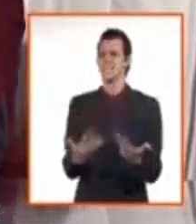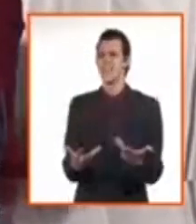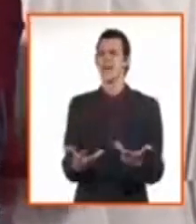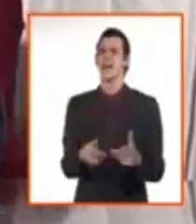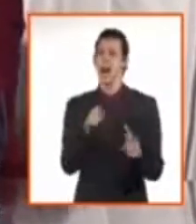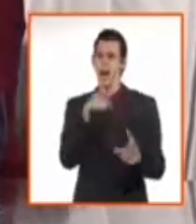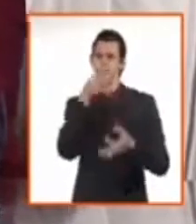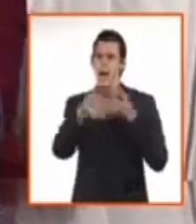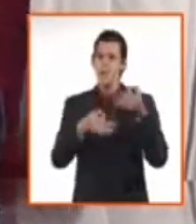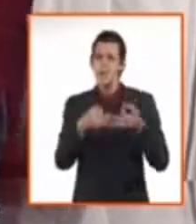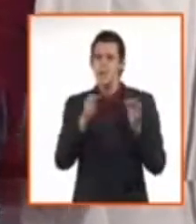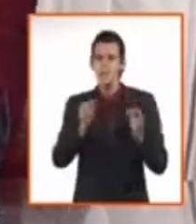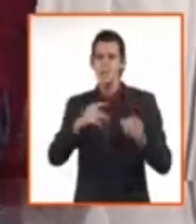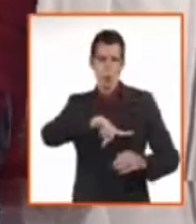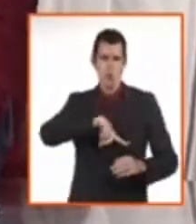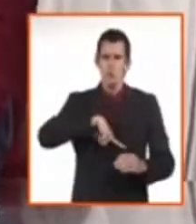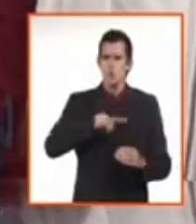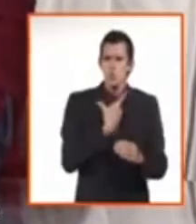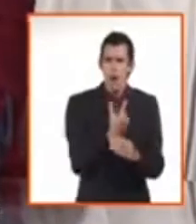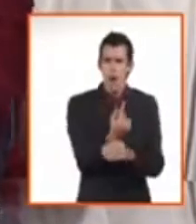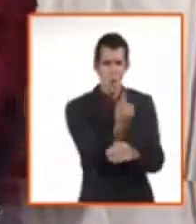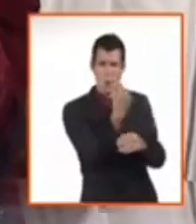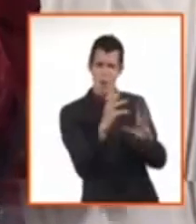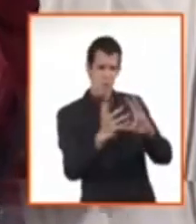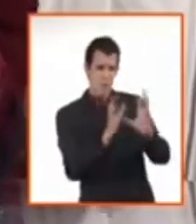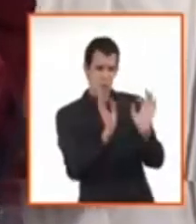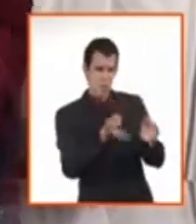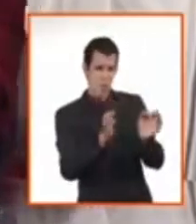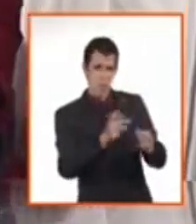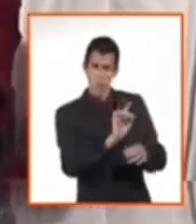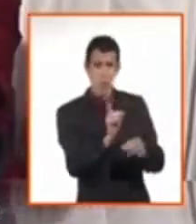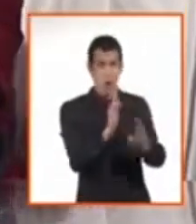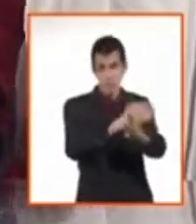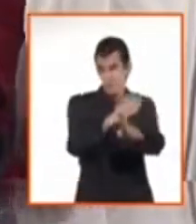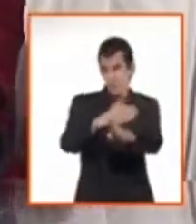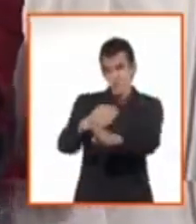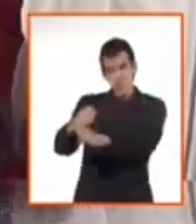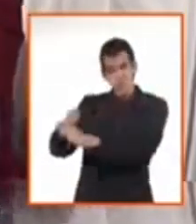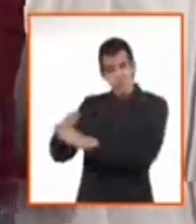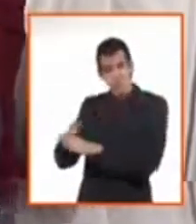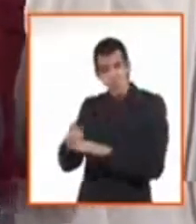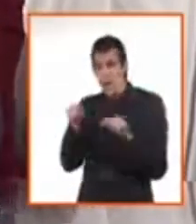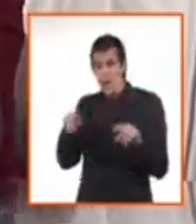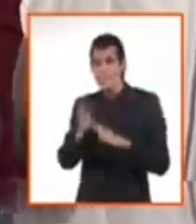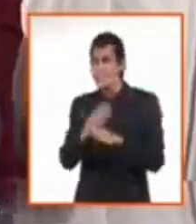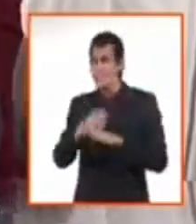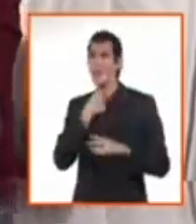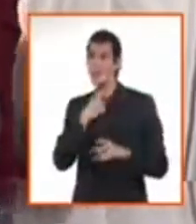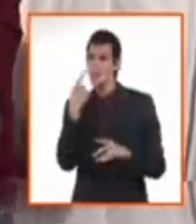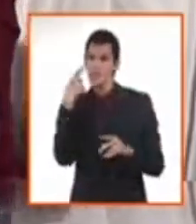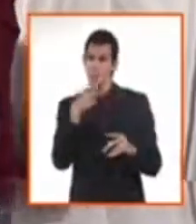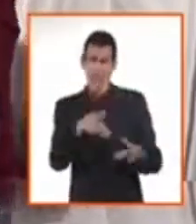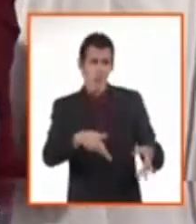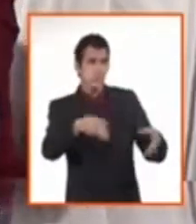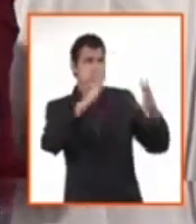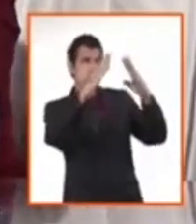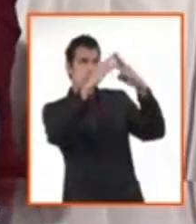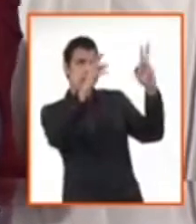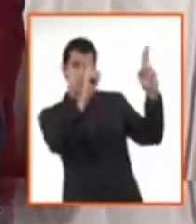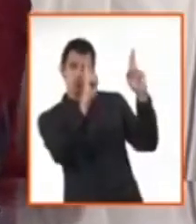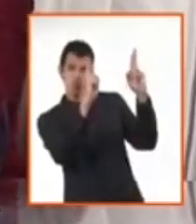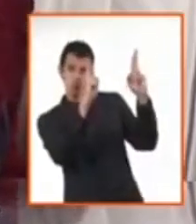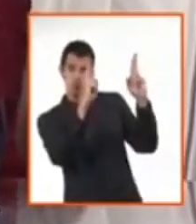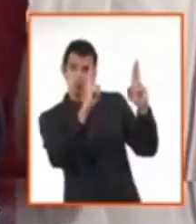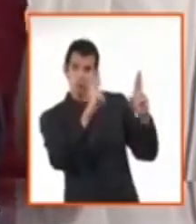ángeles que no se ve es decir allí hay las grandes mansiones de los multimillonarios pero allí está la pobreza del emigrante